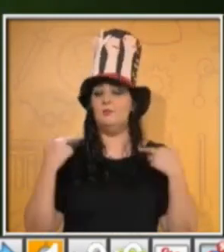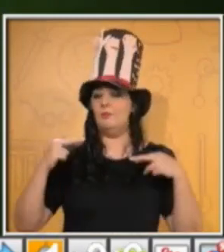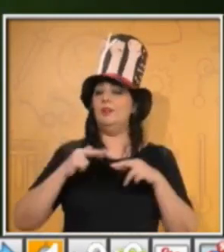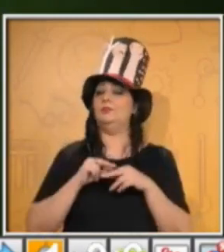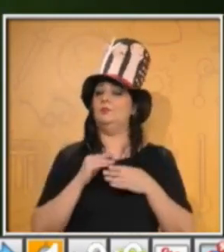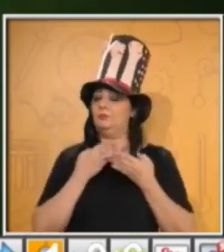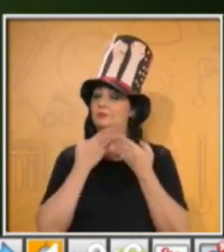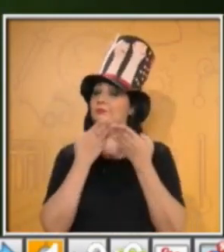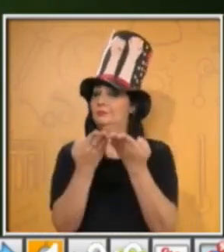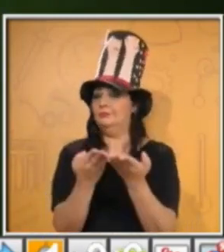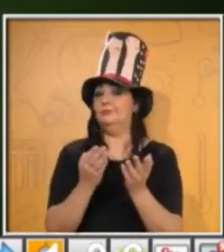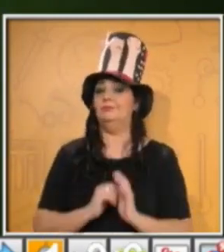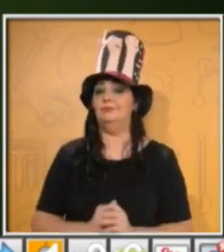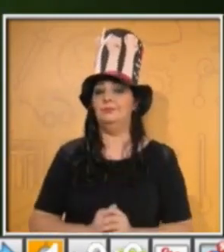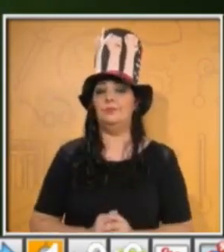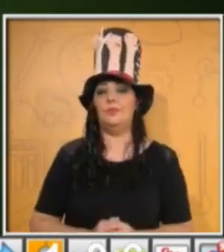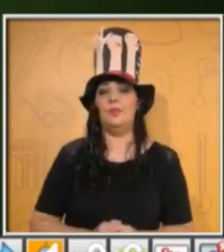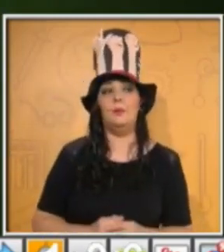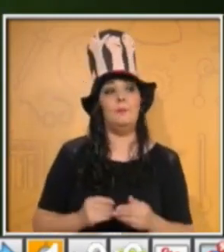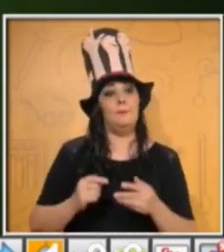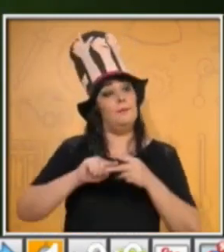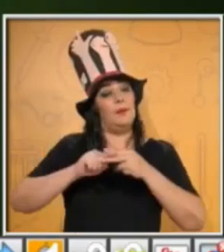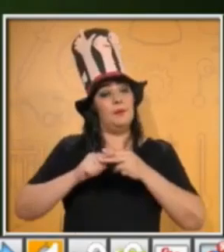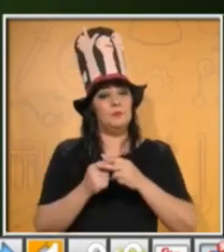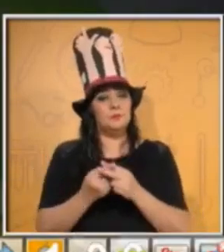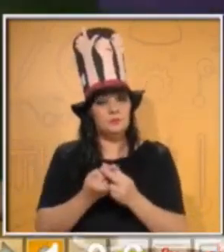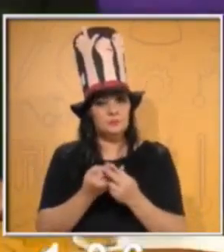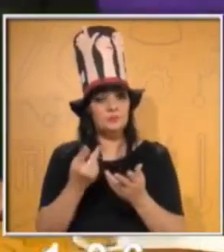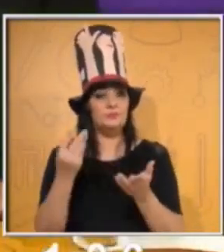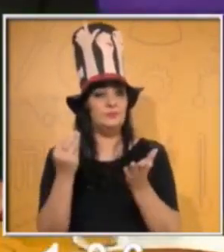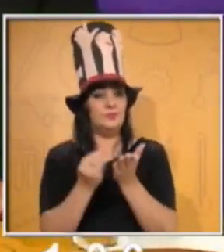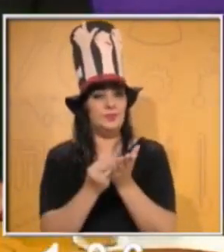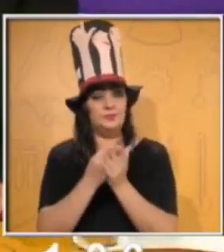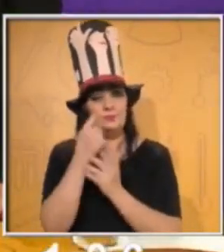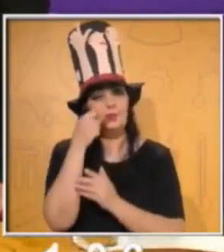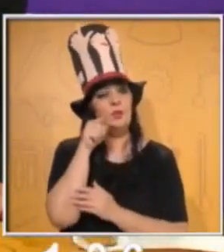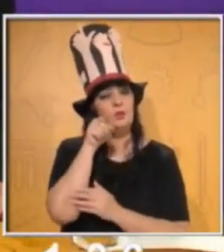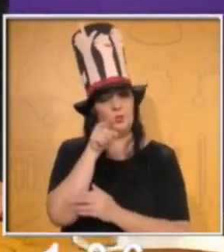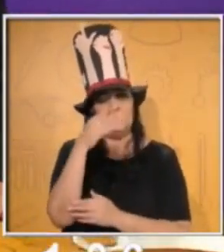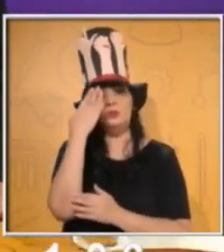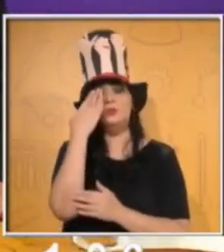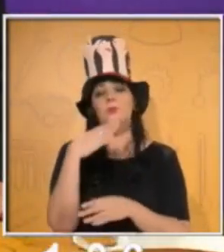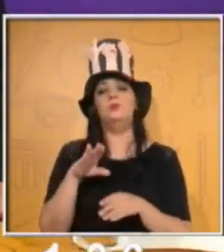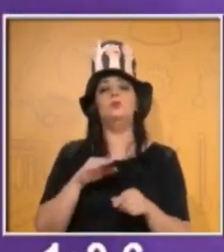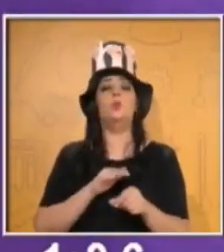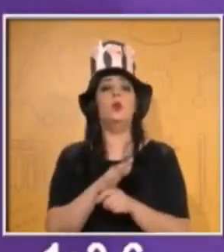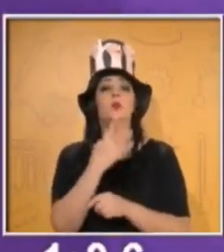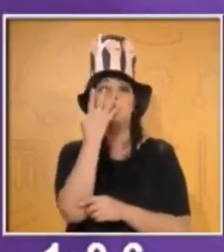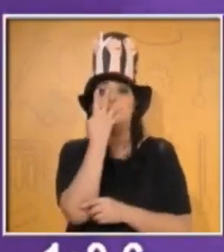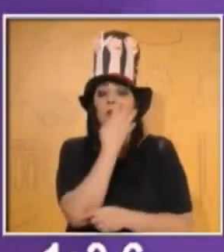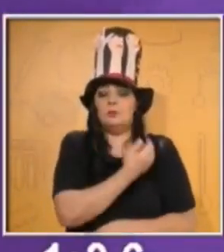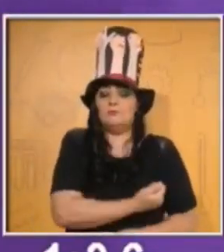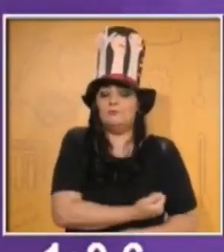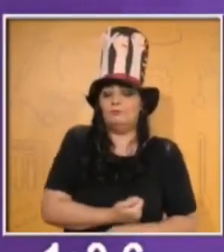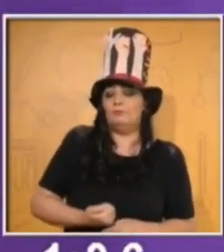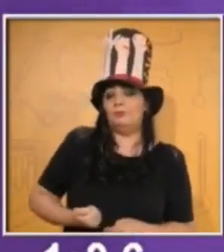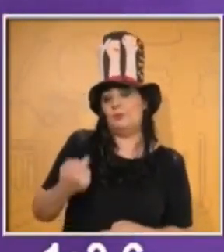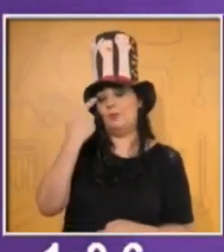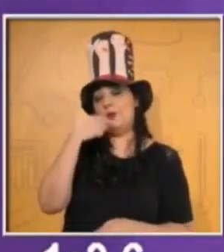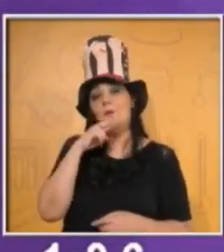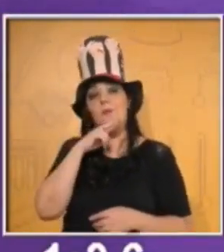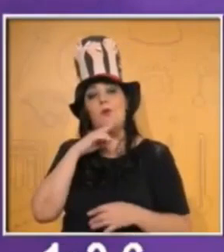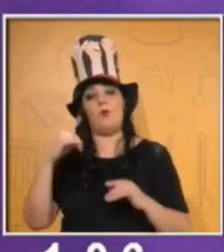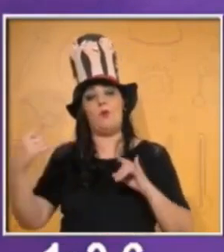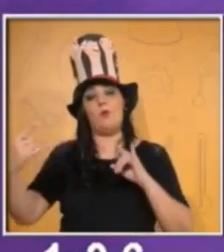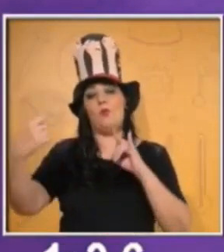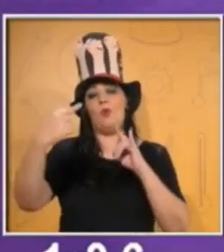necesitar. Y bueno, sin más por el momento, vamos a comenzar para que tú sepas esos 4 secretos y seas el mejor goleador del